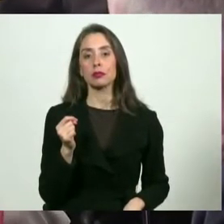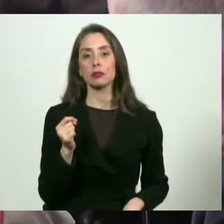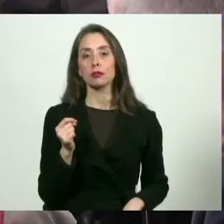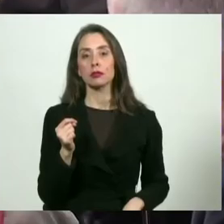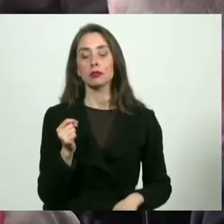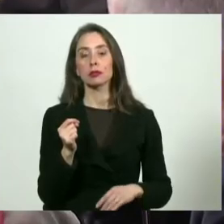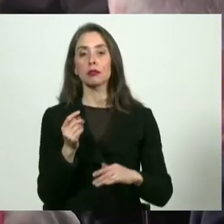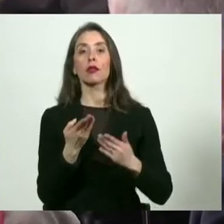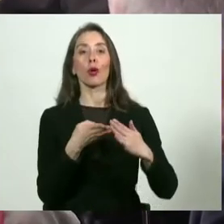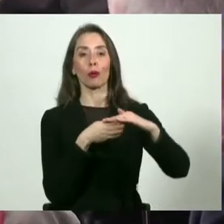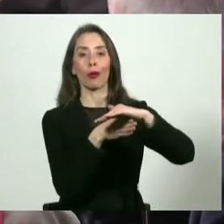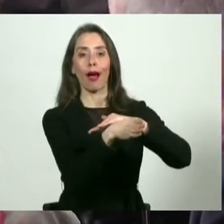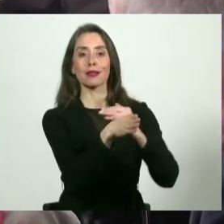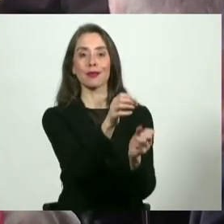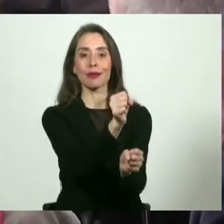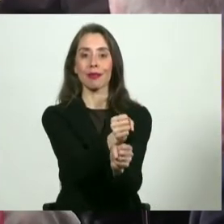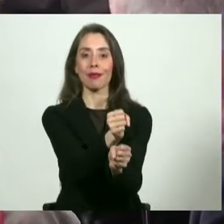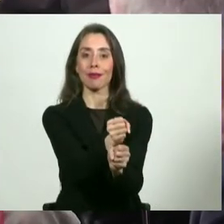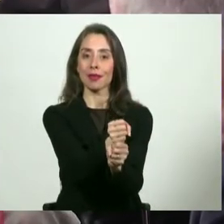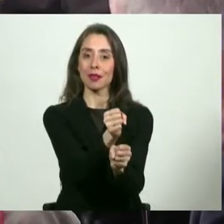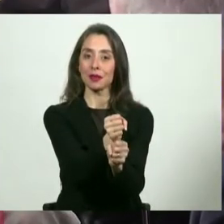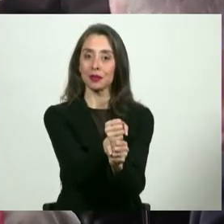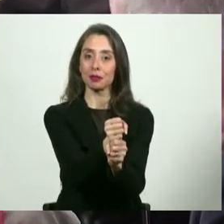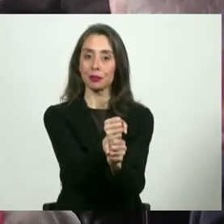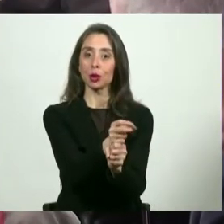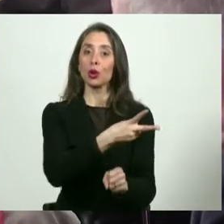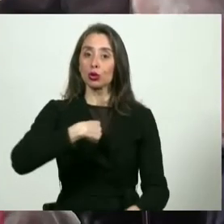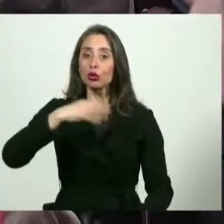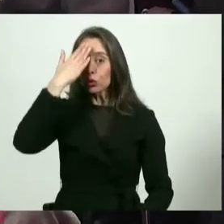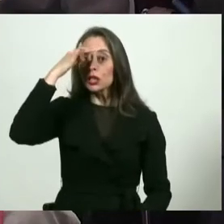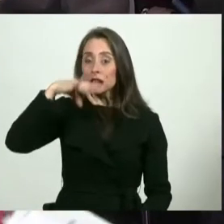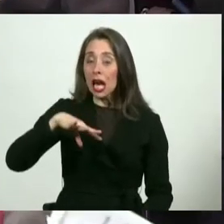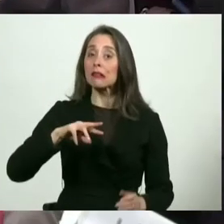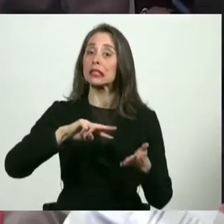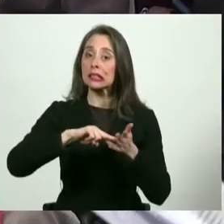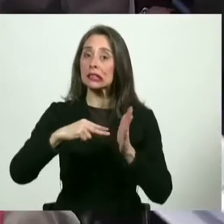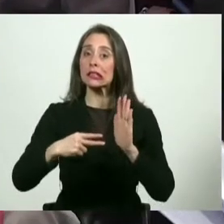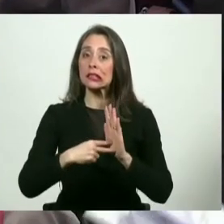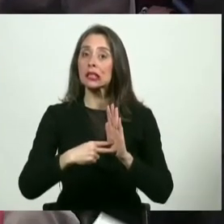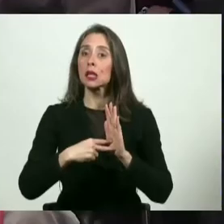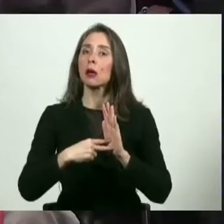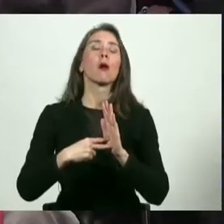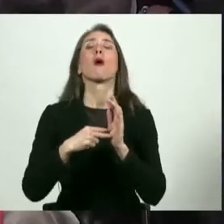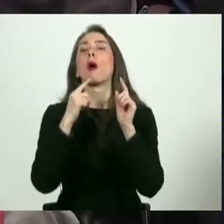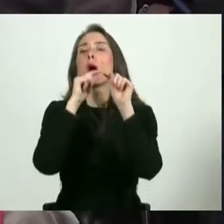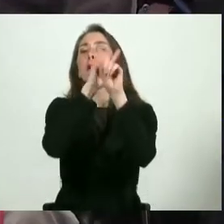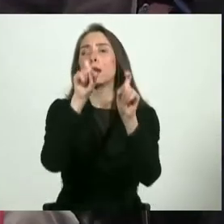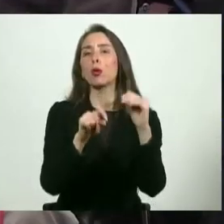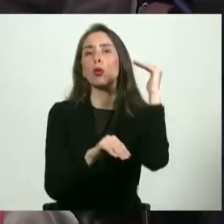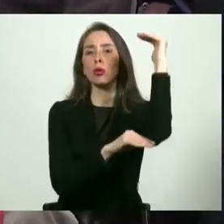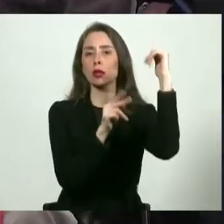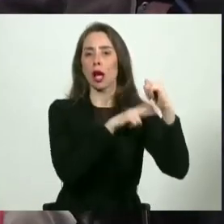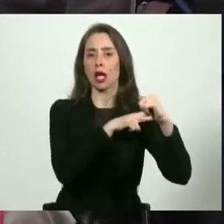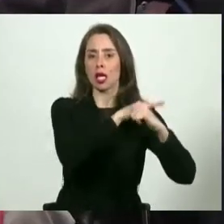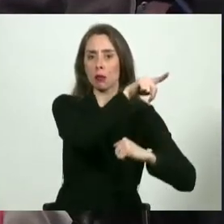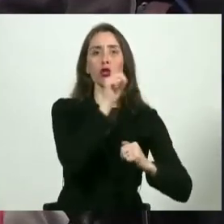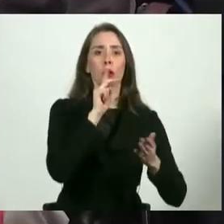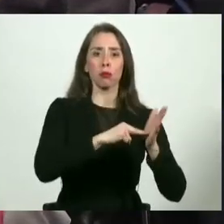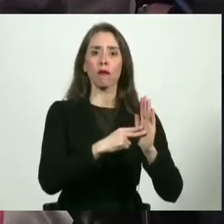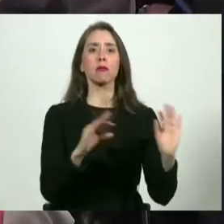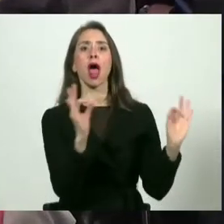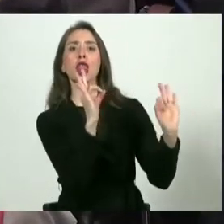en el acceso al trabajo, que nosotros sabemos que tenemos un problema, pero la pregunta es, ¿el empleador tiene un problema? El empleador